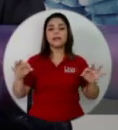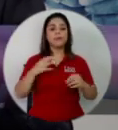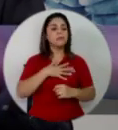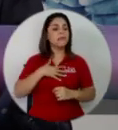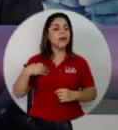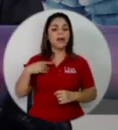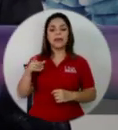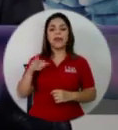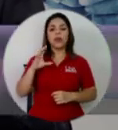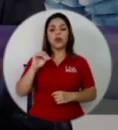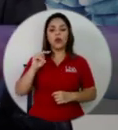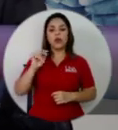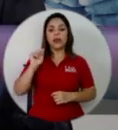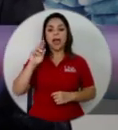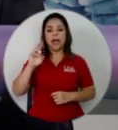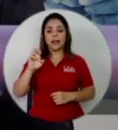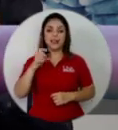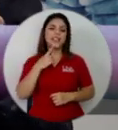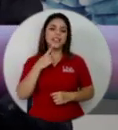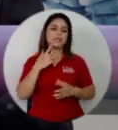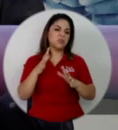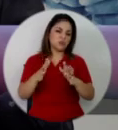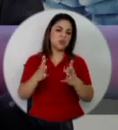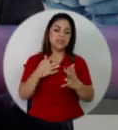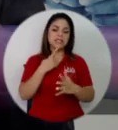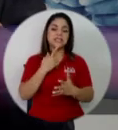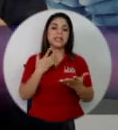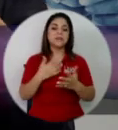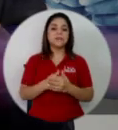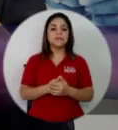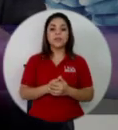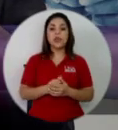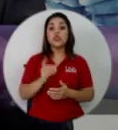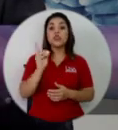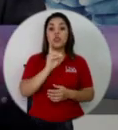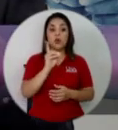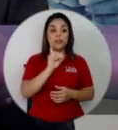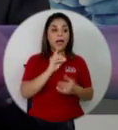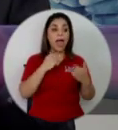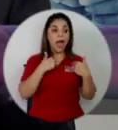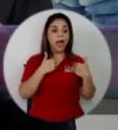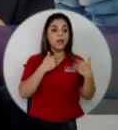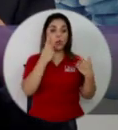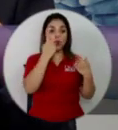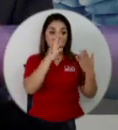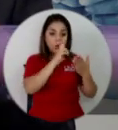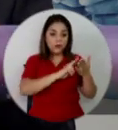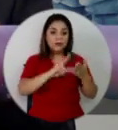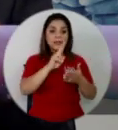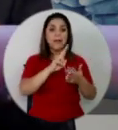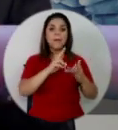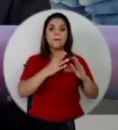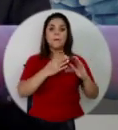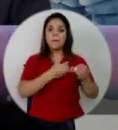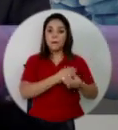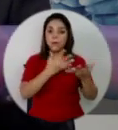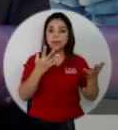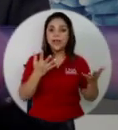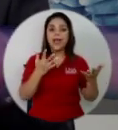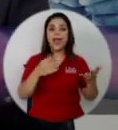me gusta mucho, que usamos ahora en CONARE, que más o menos dice lo siguiente: que donde esté presente una universidad pública,